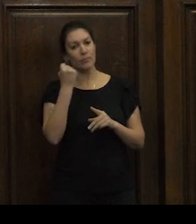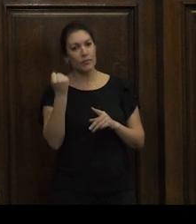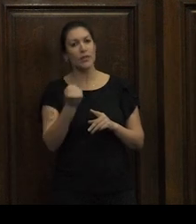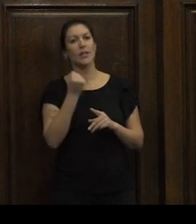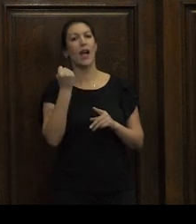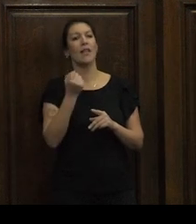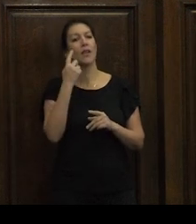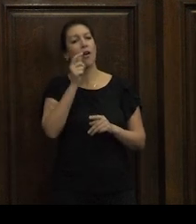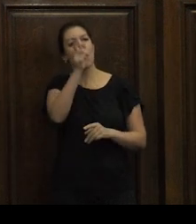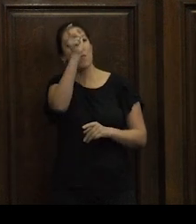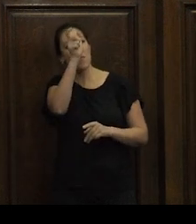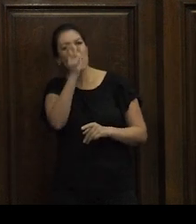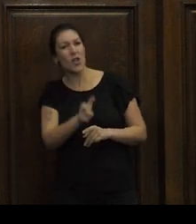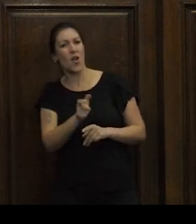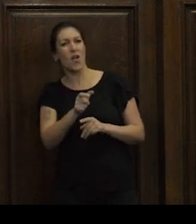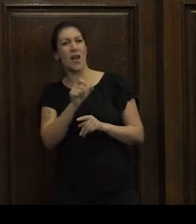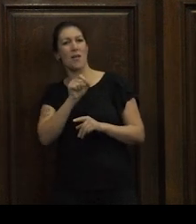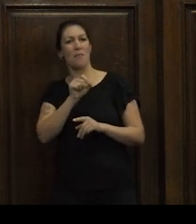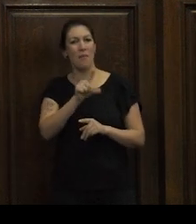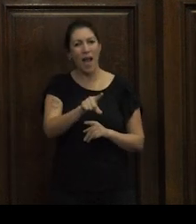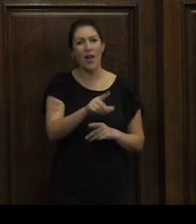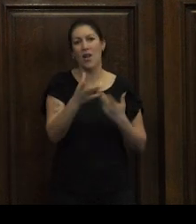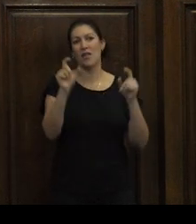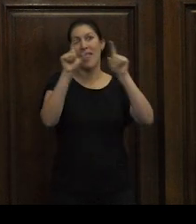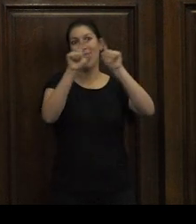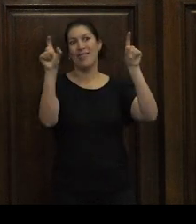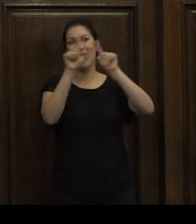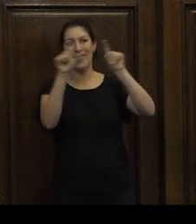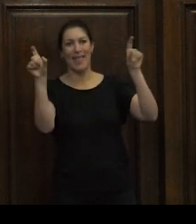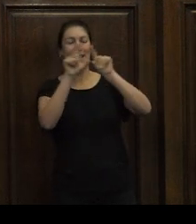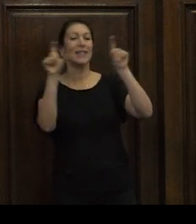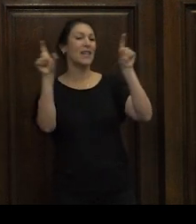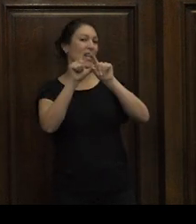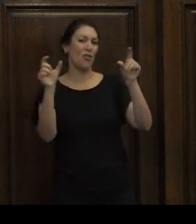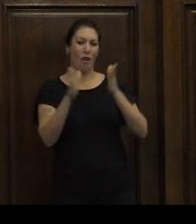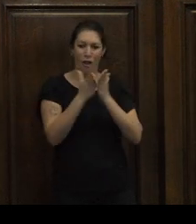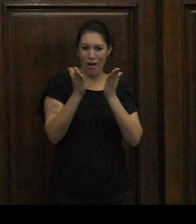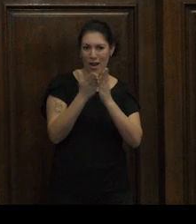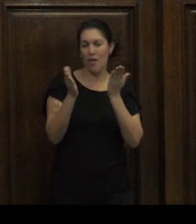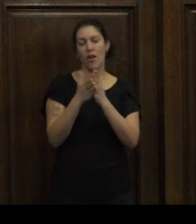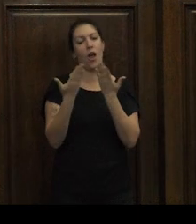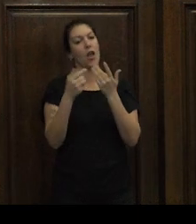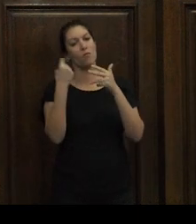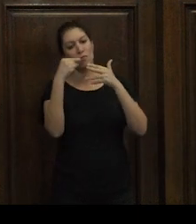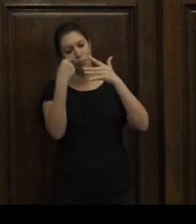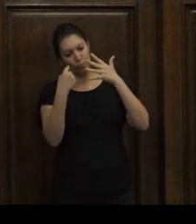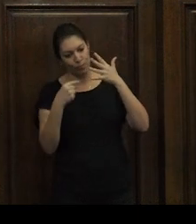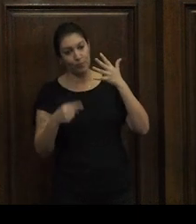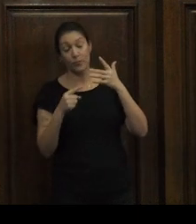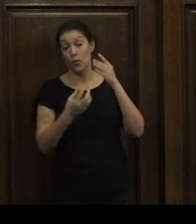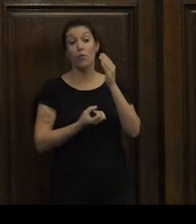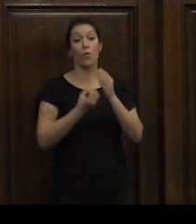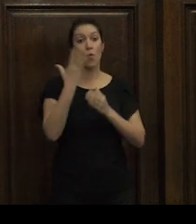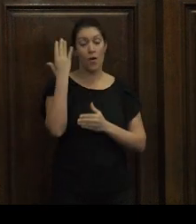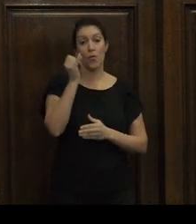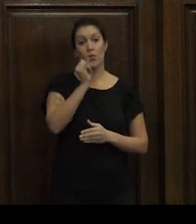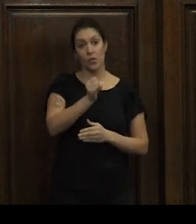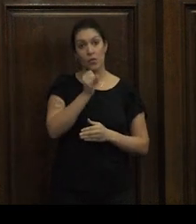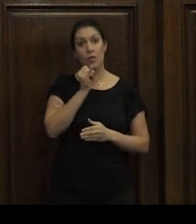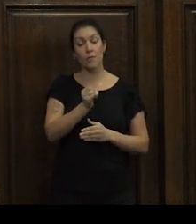impetuoso, ¿no? O del individuo tirano, como dicen ahí algunos de los títulos que estoy mostrando, pero hay muchísimos más, ¿no? Todo eso es bastante